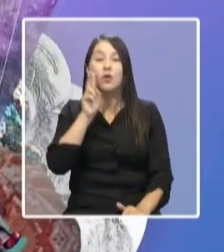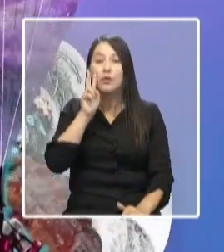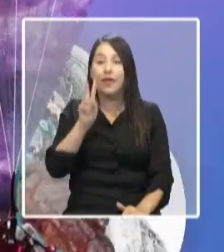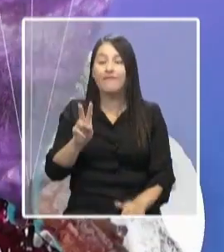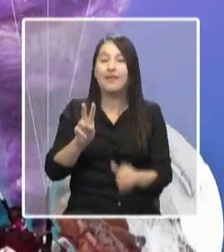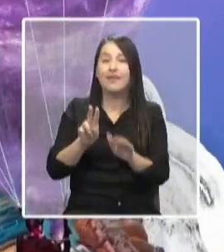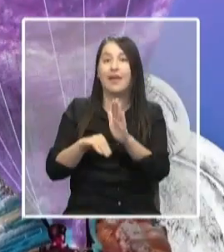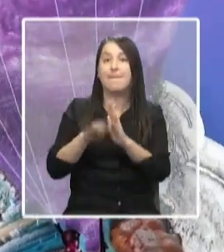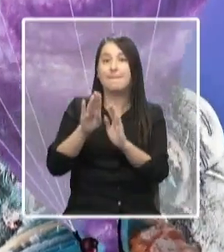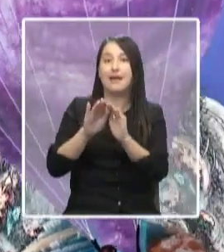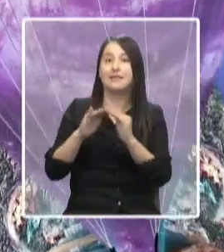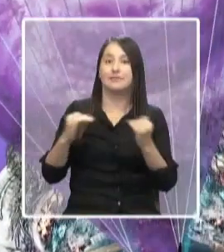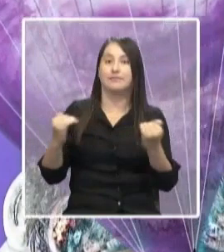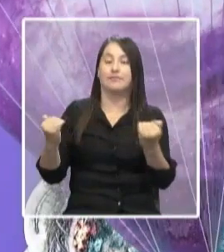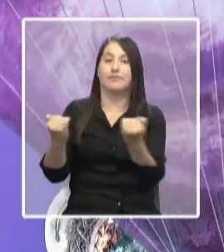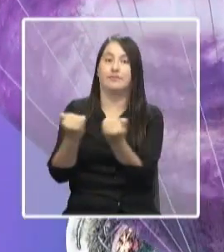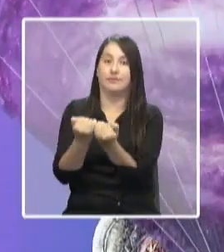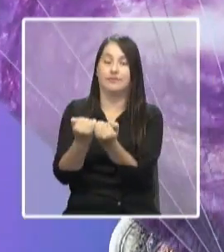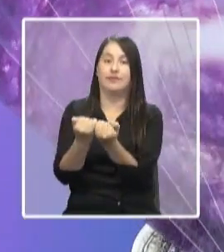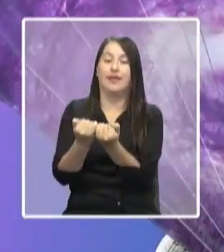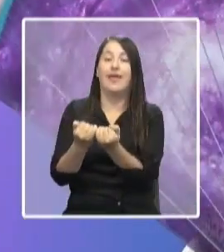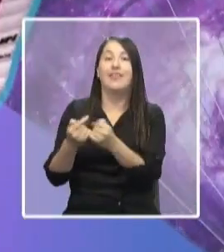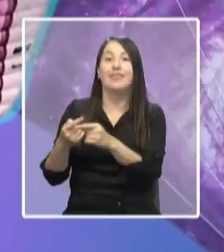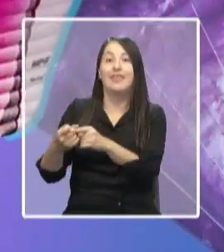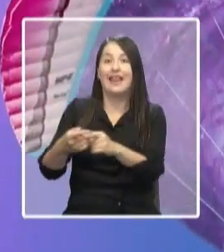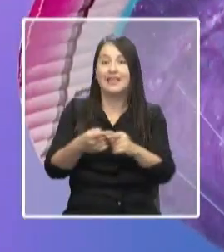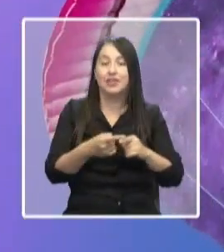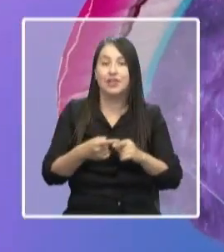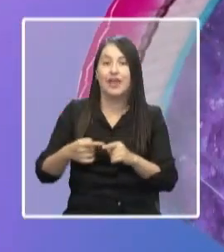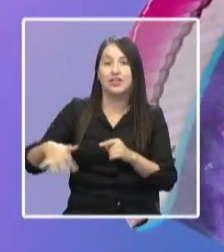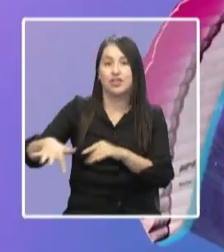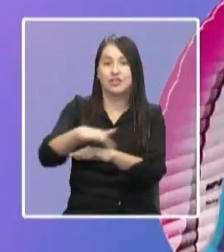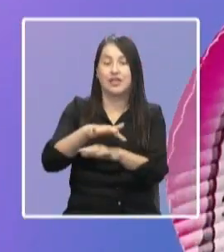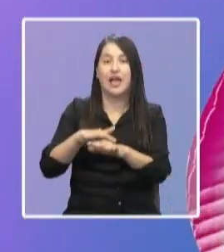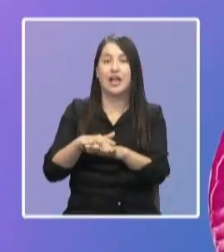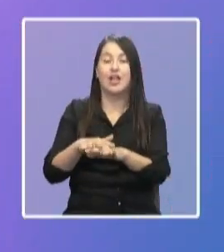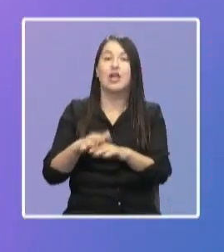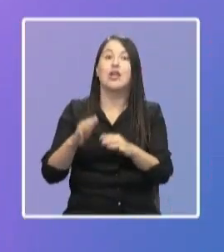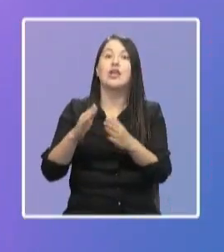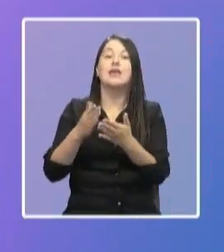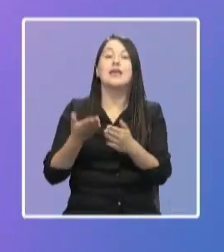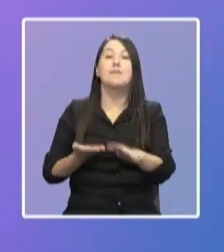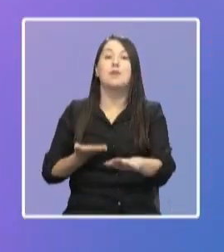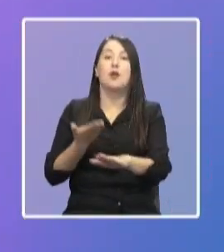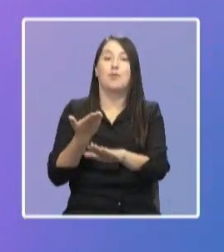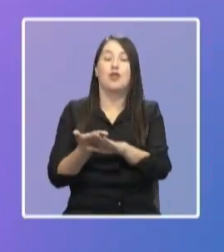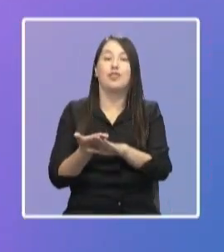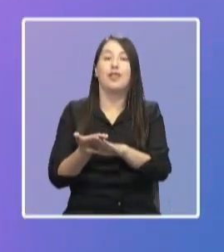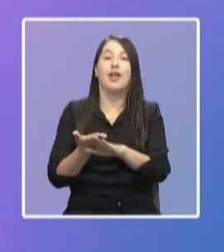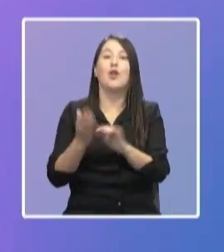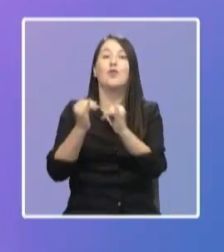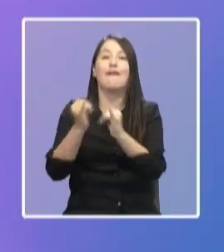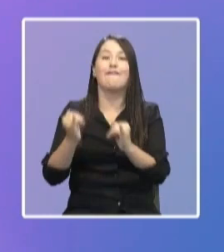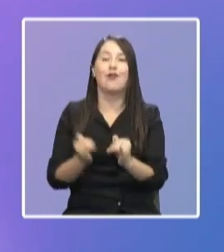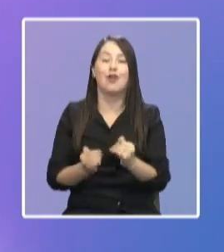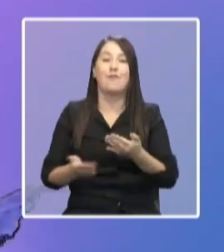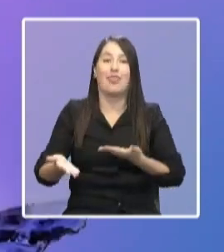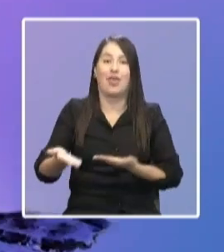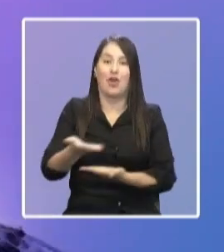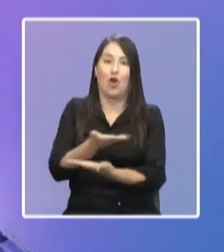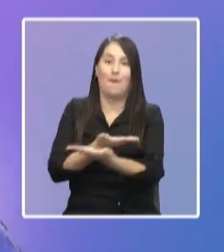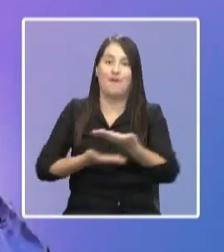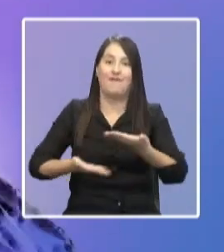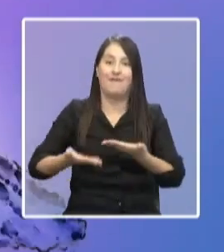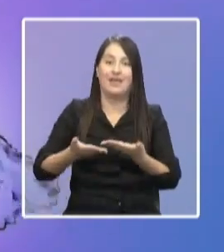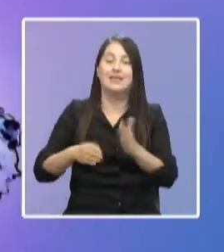integral de la realidad social y por lo tanto proponer unas formas de convivencia